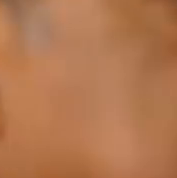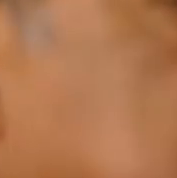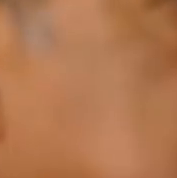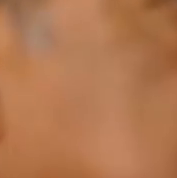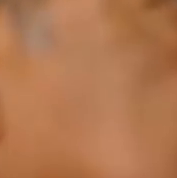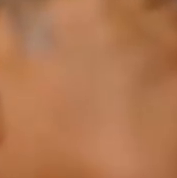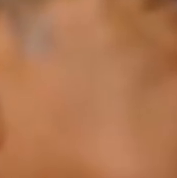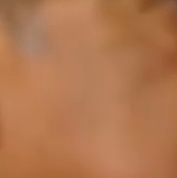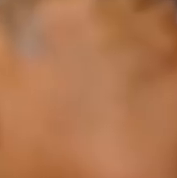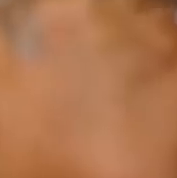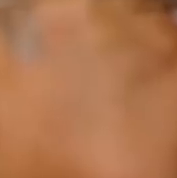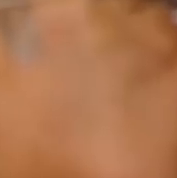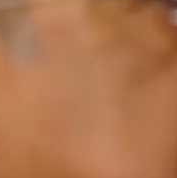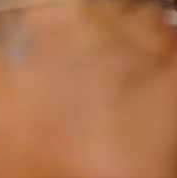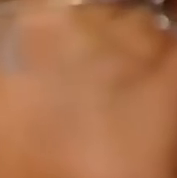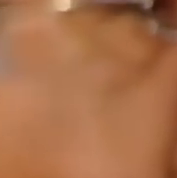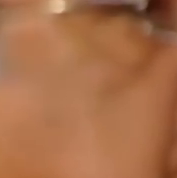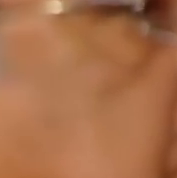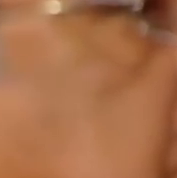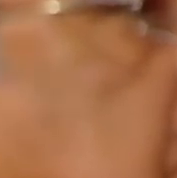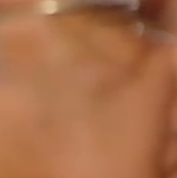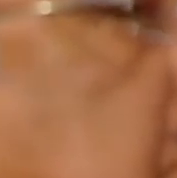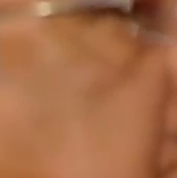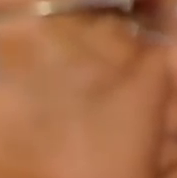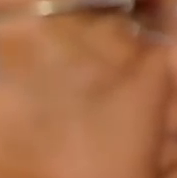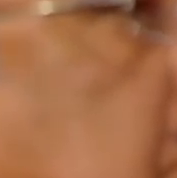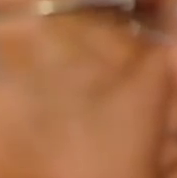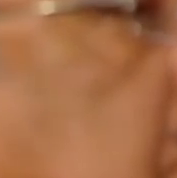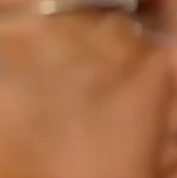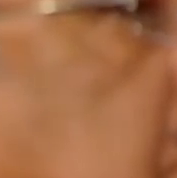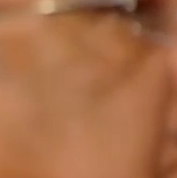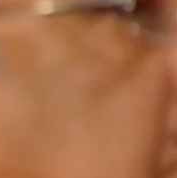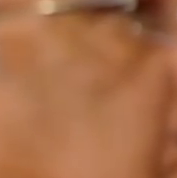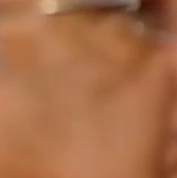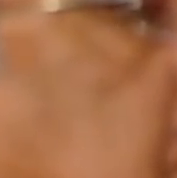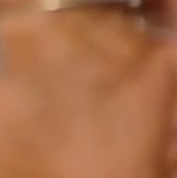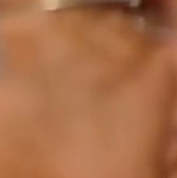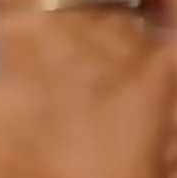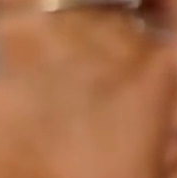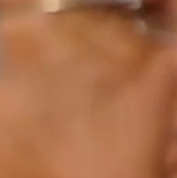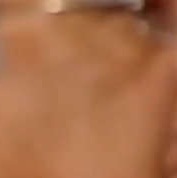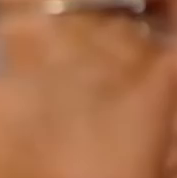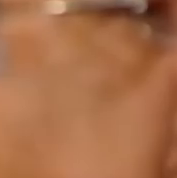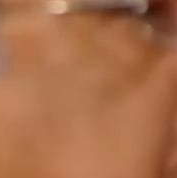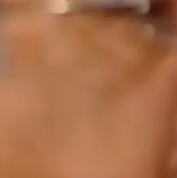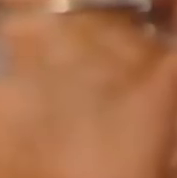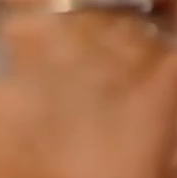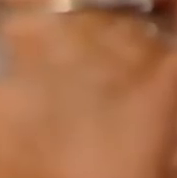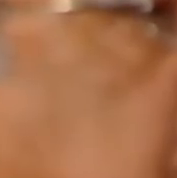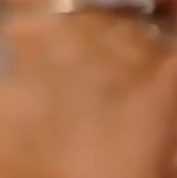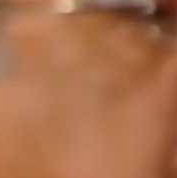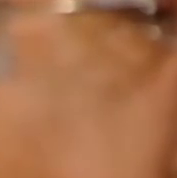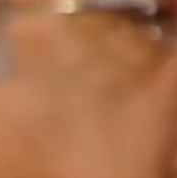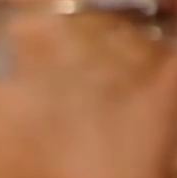de carrera han dejado la administración. Son personas con experiencia y que el servicio profesional de carrera tenía como espíritu,